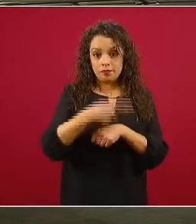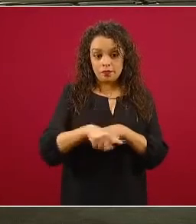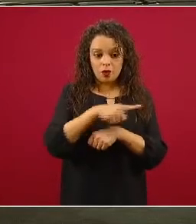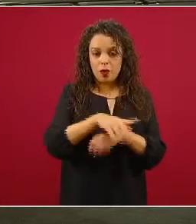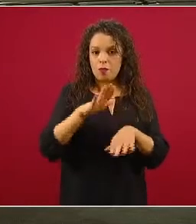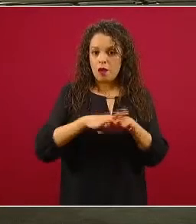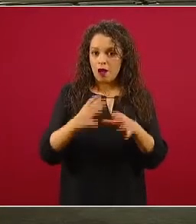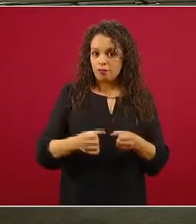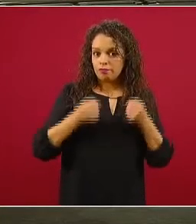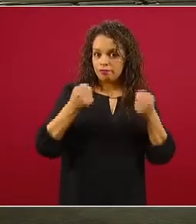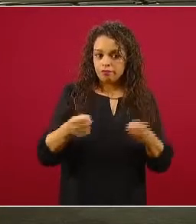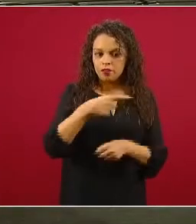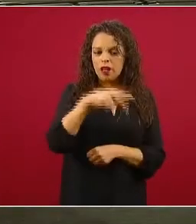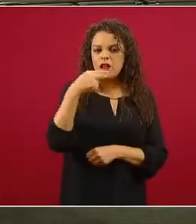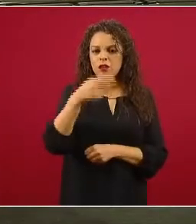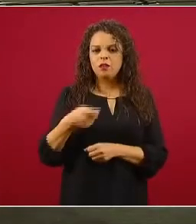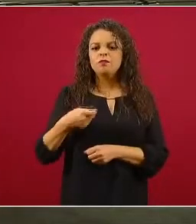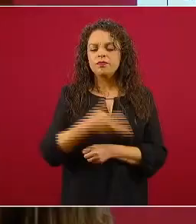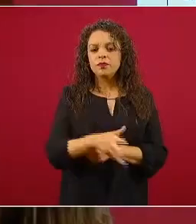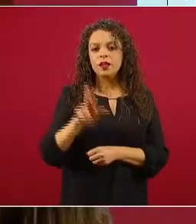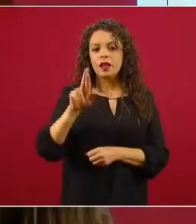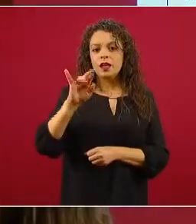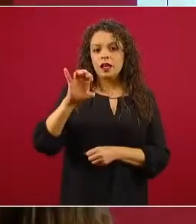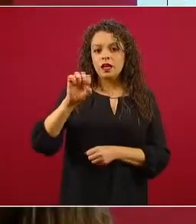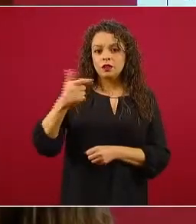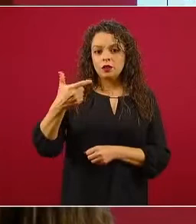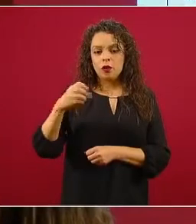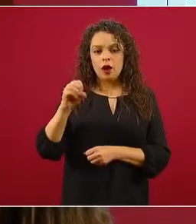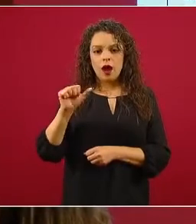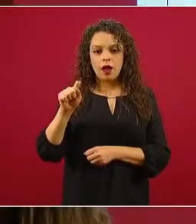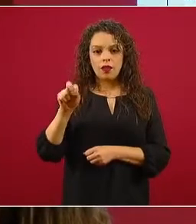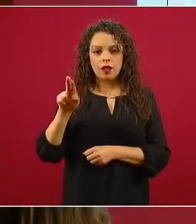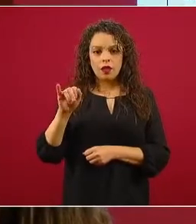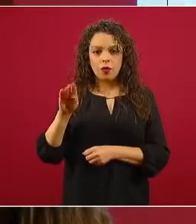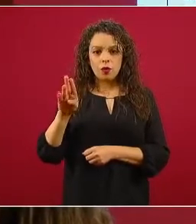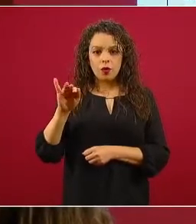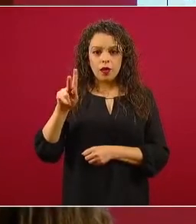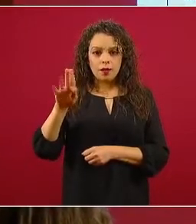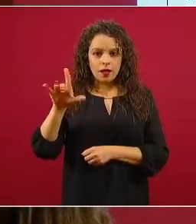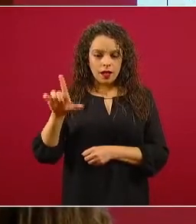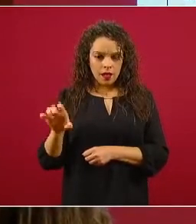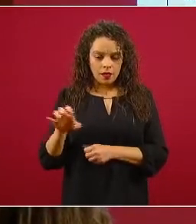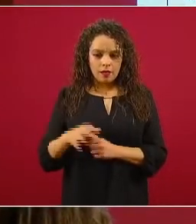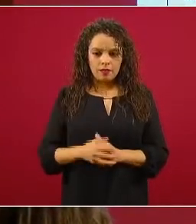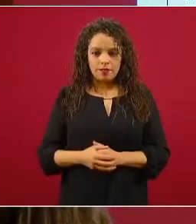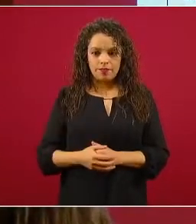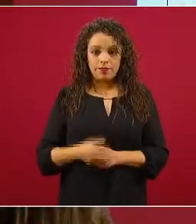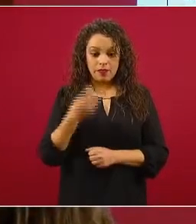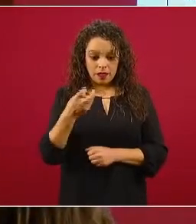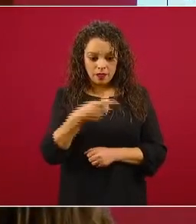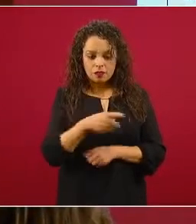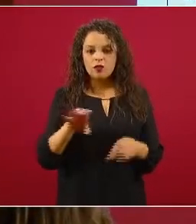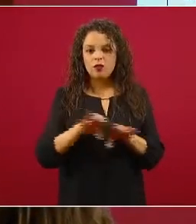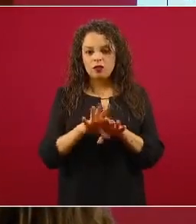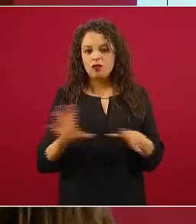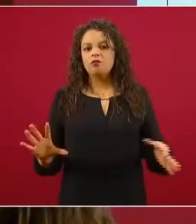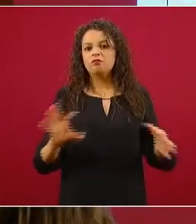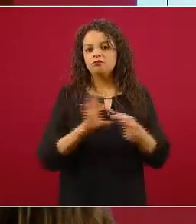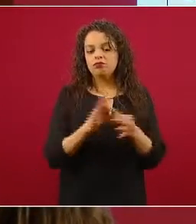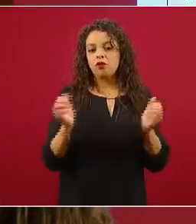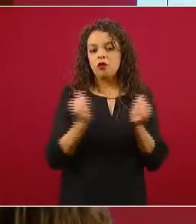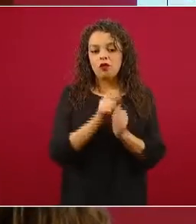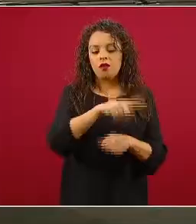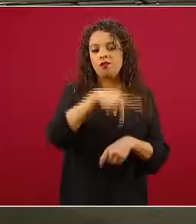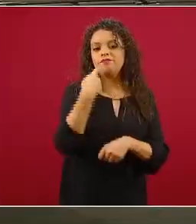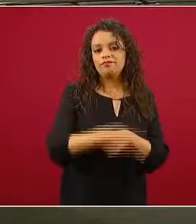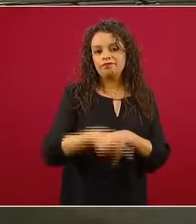medida que se llama el riesgo atribuible. ¿Qué tanto de la enfermedad podemos atribuir a esos factores de riesgo? Y eso